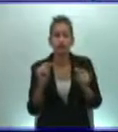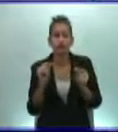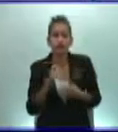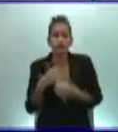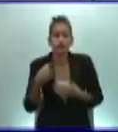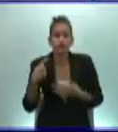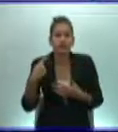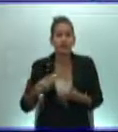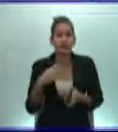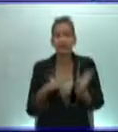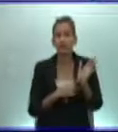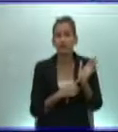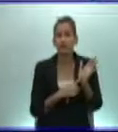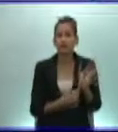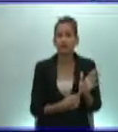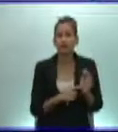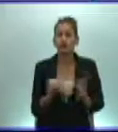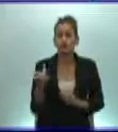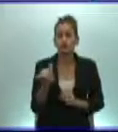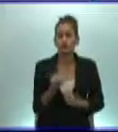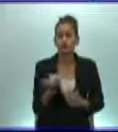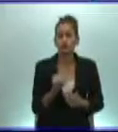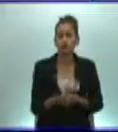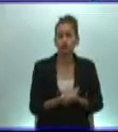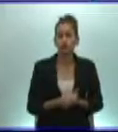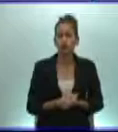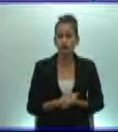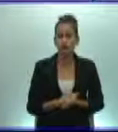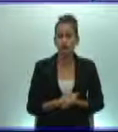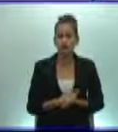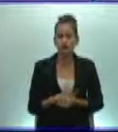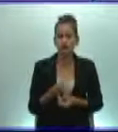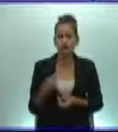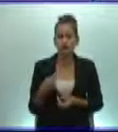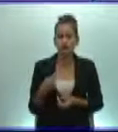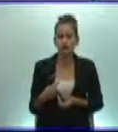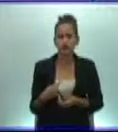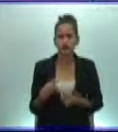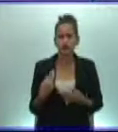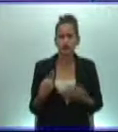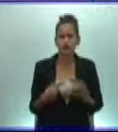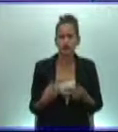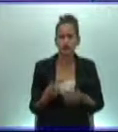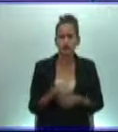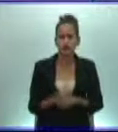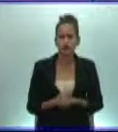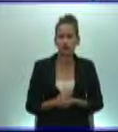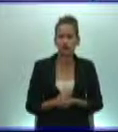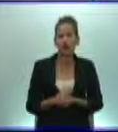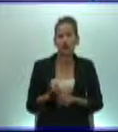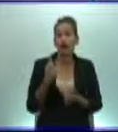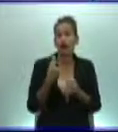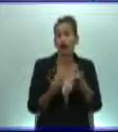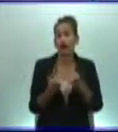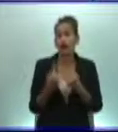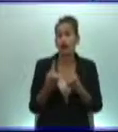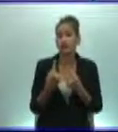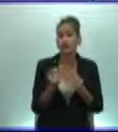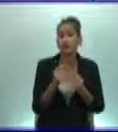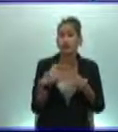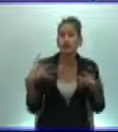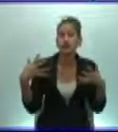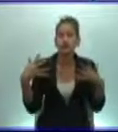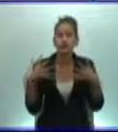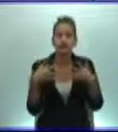demostrar que son iguales. Entonces debo establecer alguna relación para encontrar